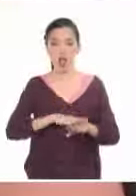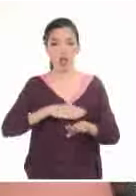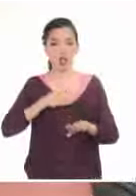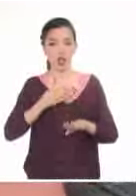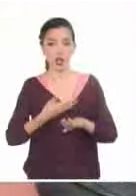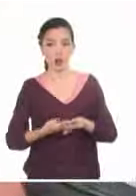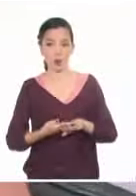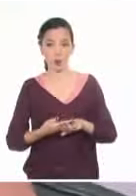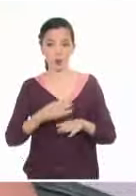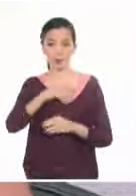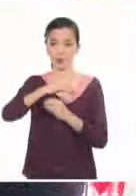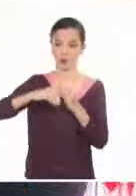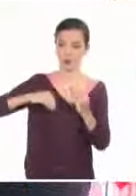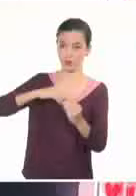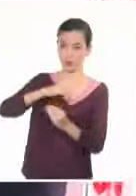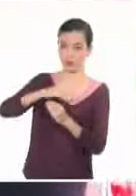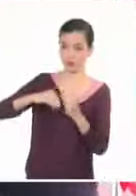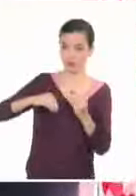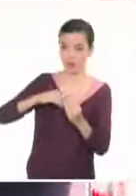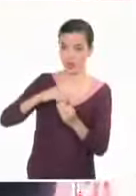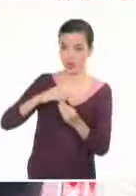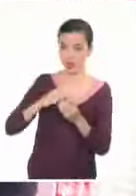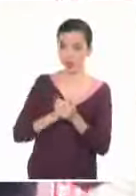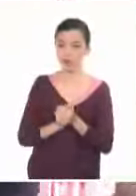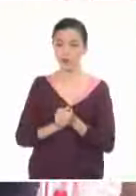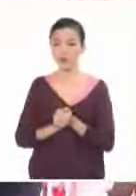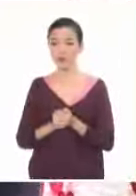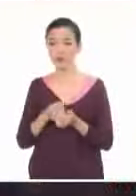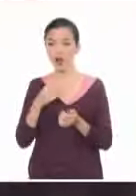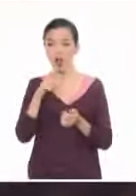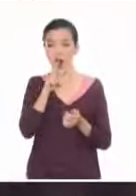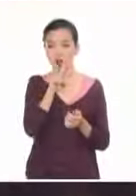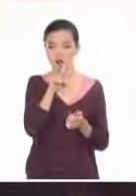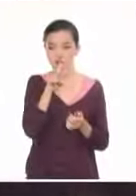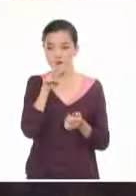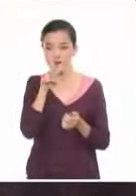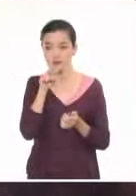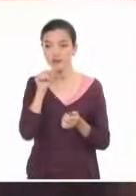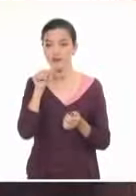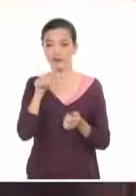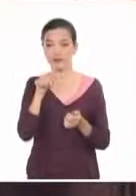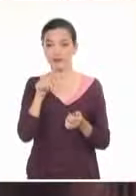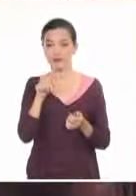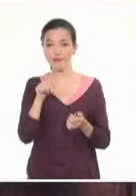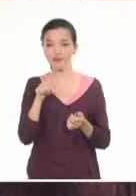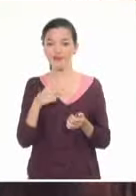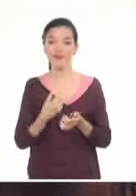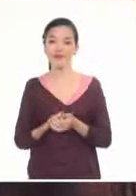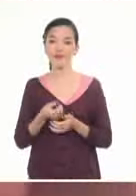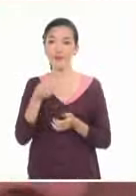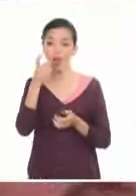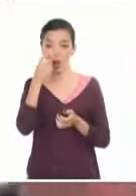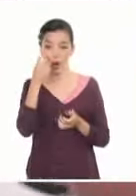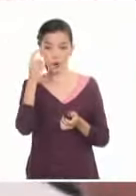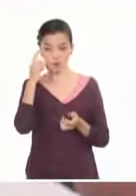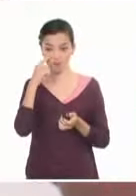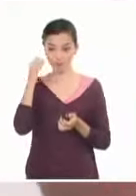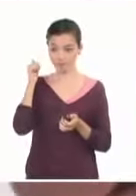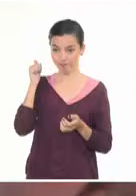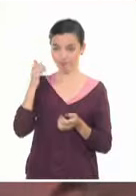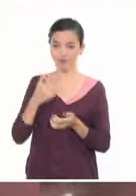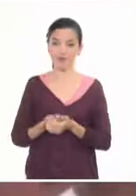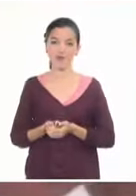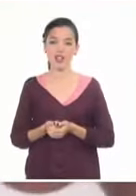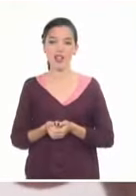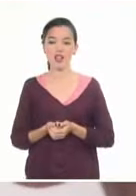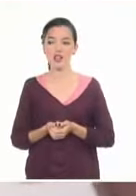Actualmente con este hombre. Este peluquero es el creador del proyecto Cabello de Luz, una iniciativa que nació en Holguín y que se dedica a